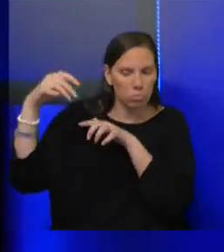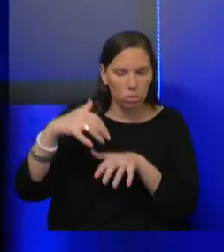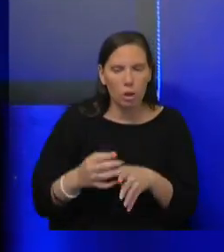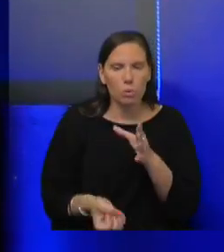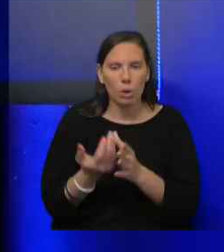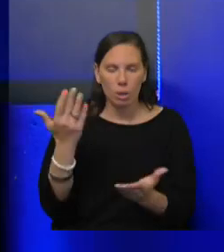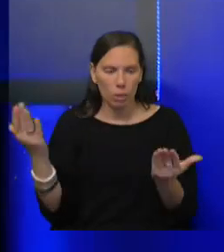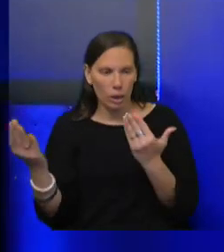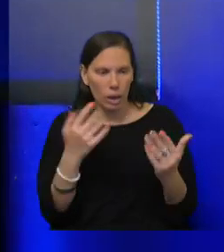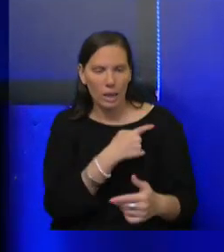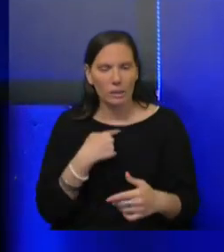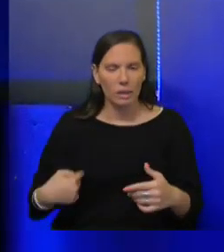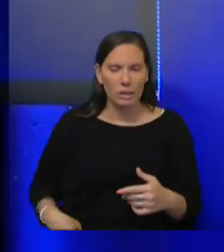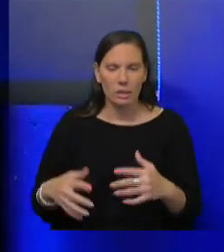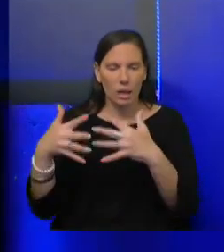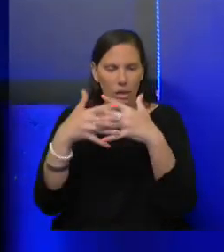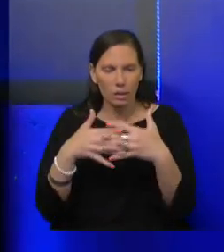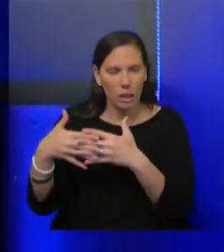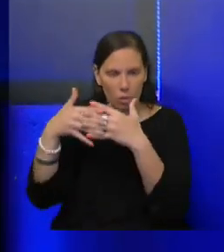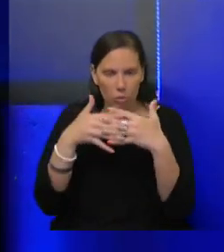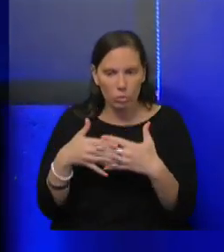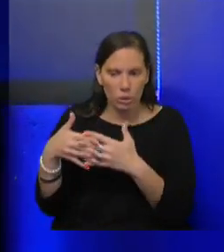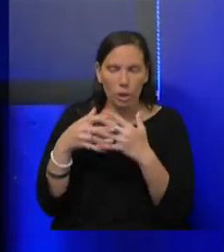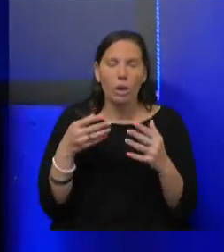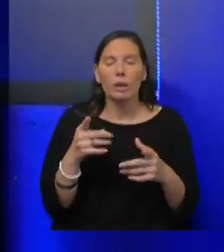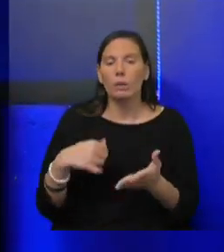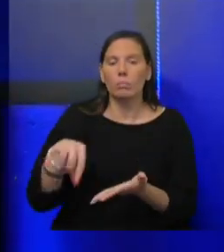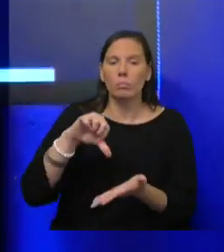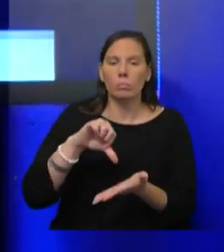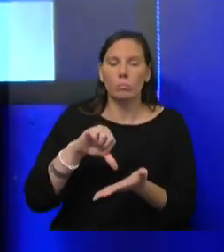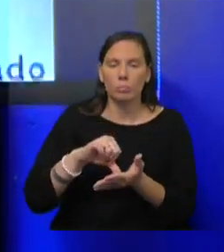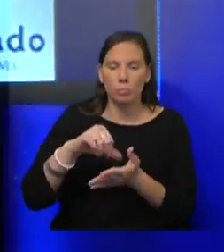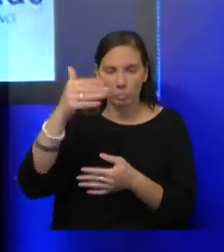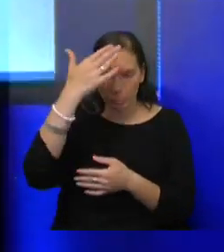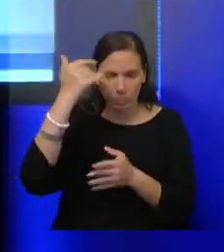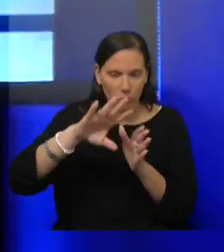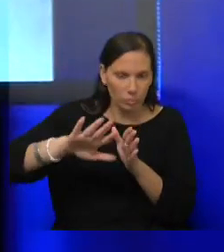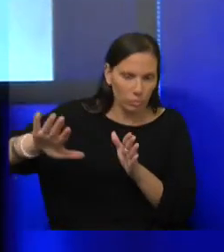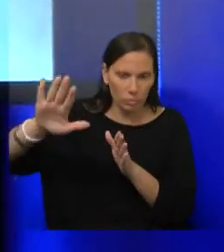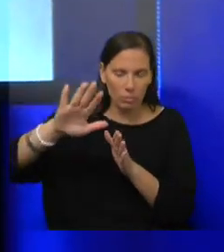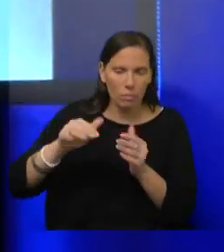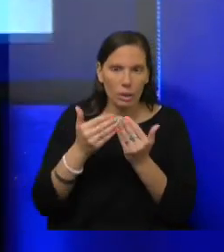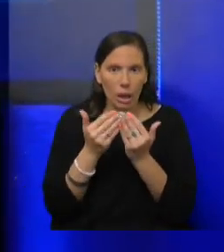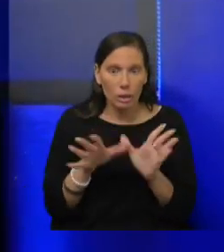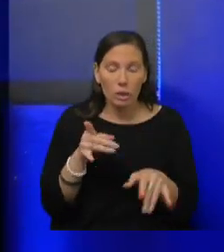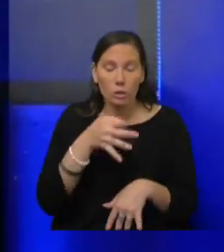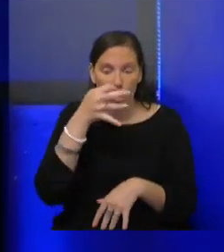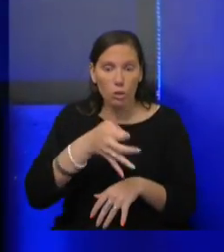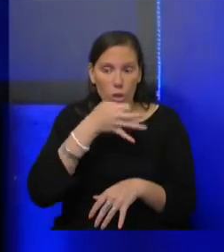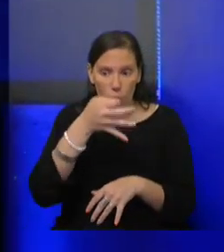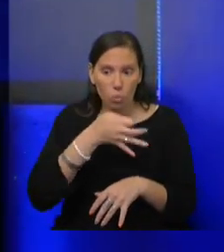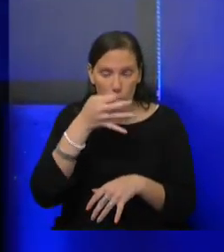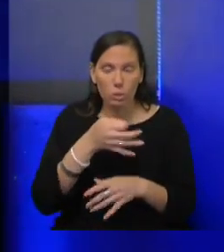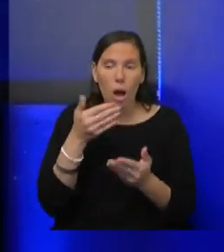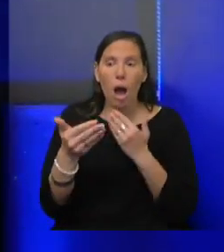entre China y Estados Unidos y emergentes como los bricks y países del medio oriente al inicio de su discurso habló